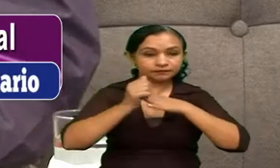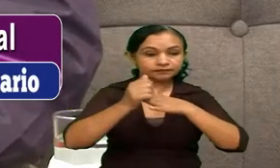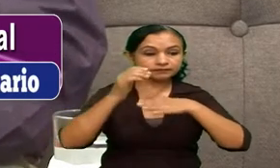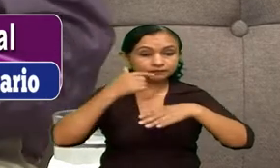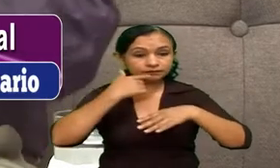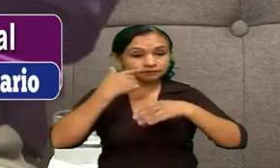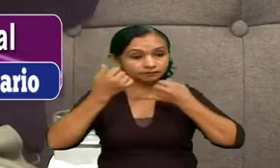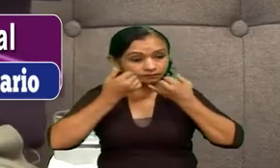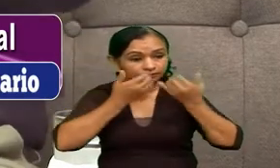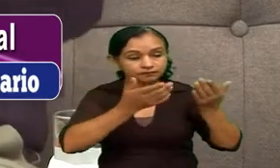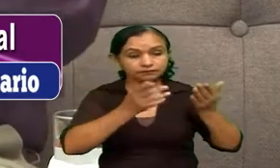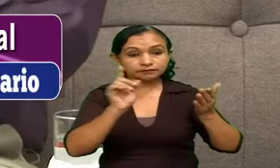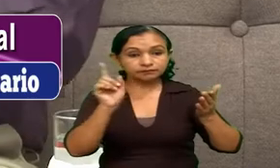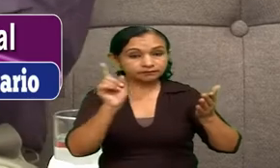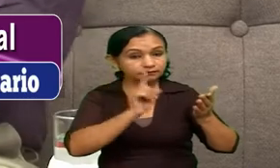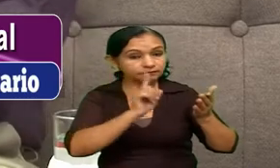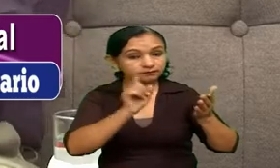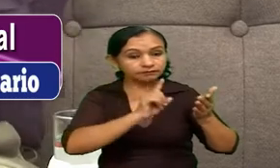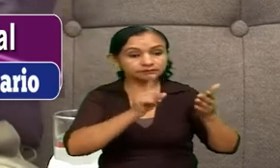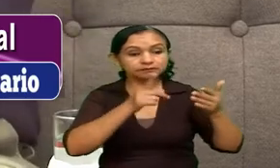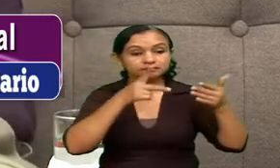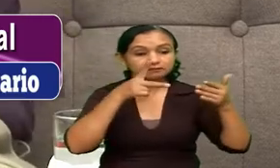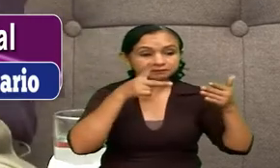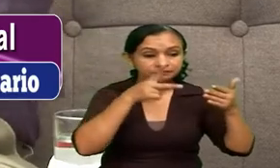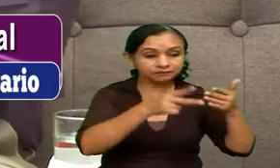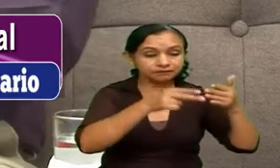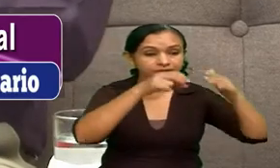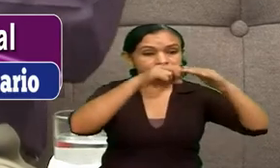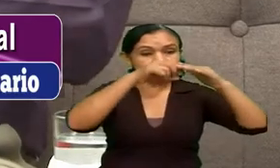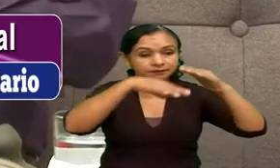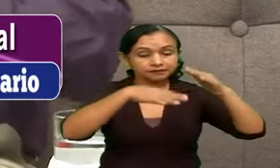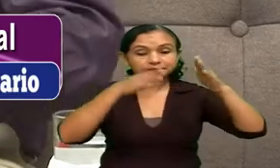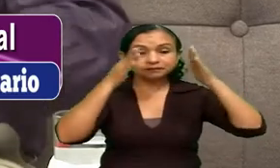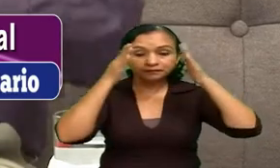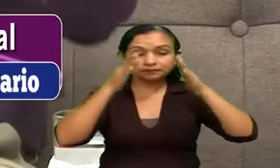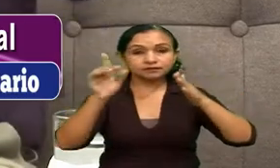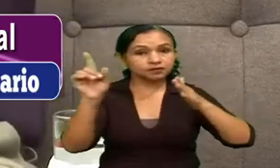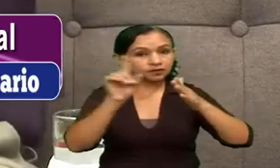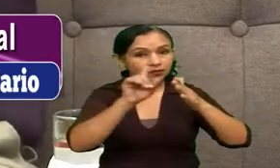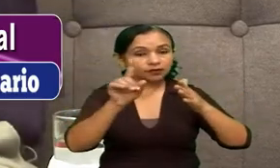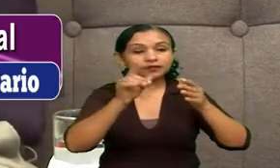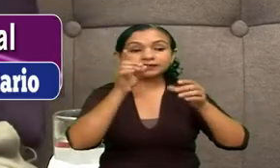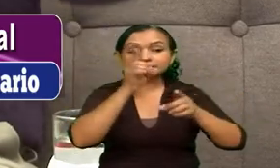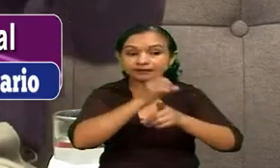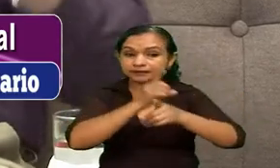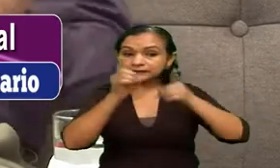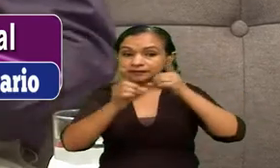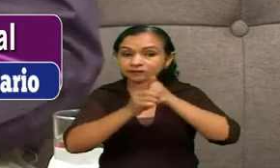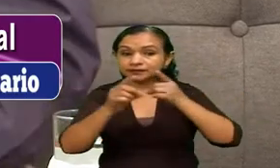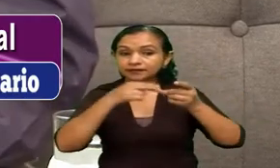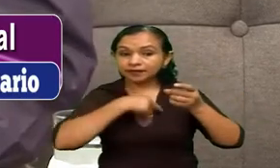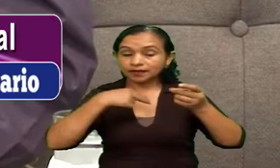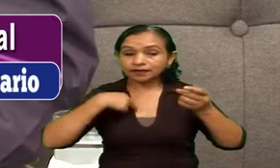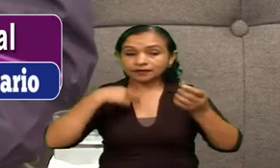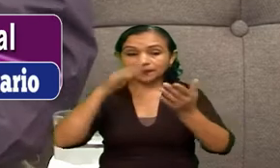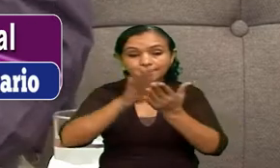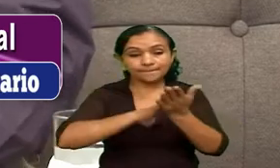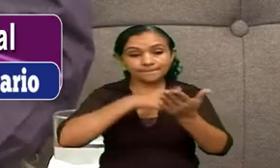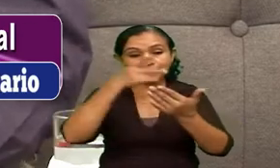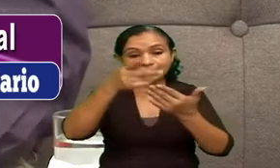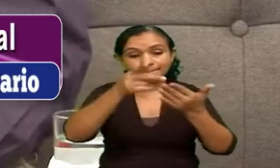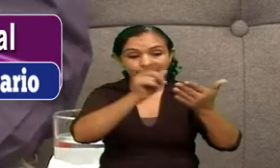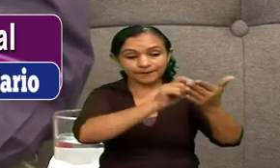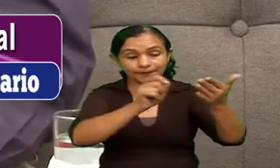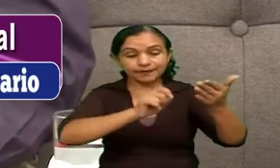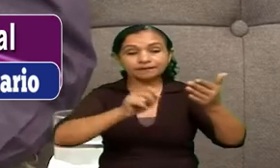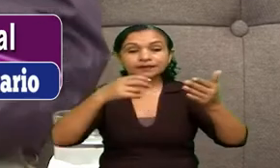solamente terminar los racionamientos, no era solo llevar la cobertura, sino que diseñáramos un programa de